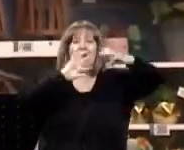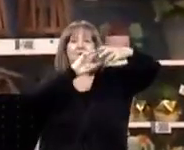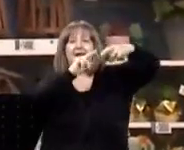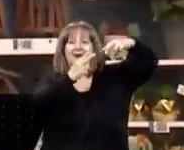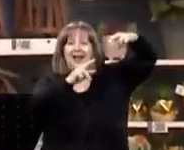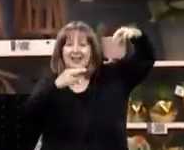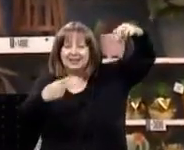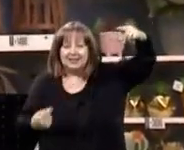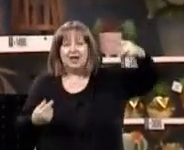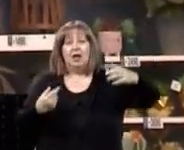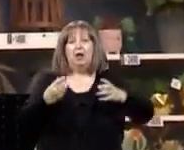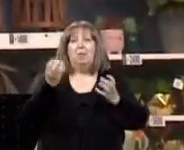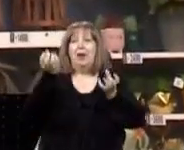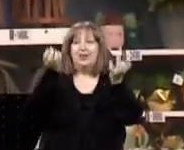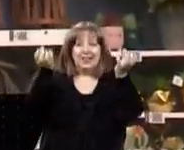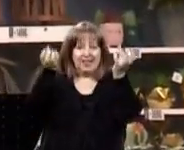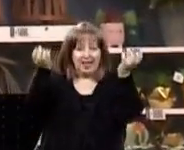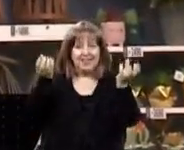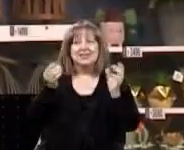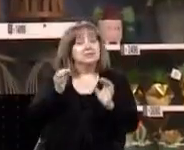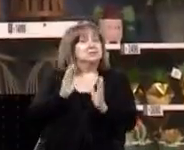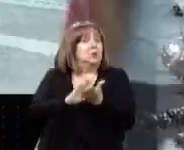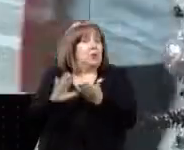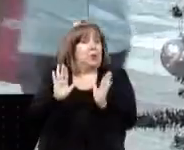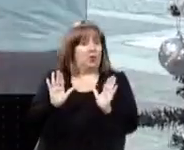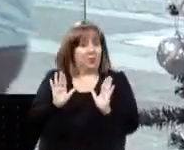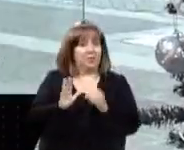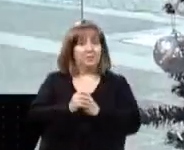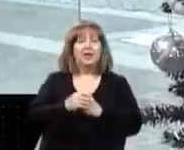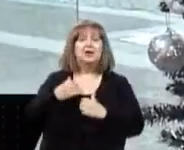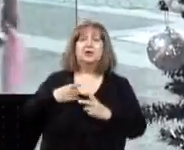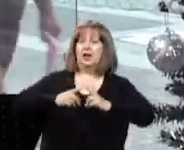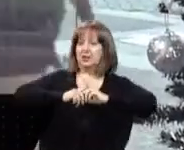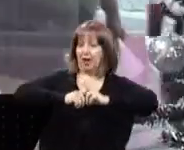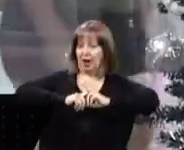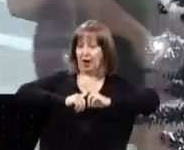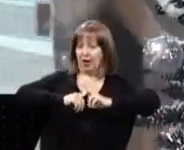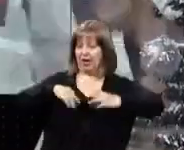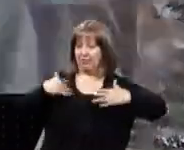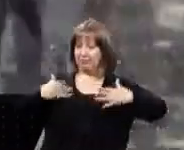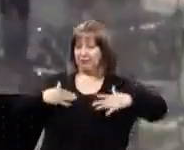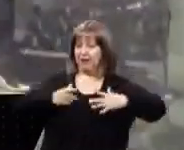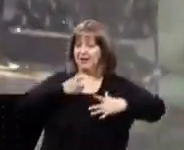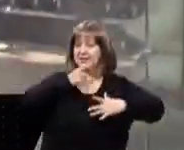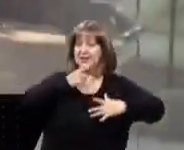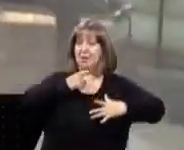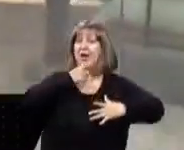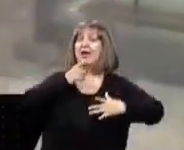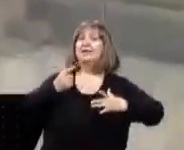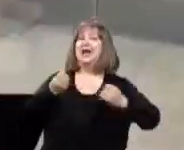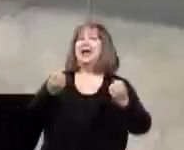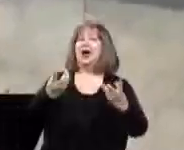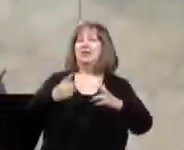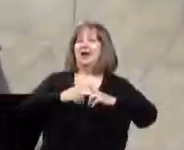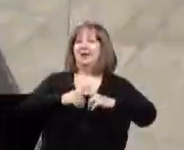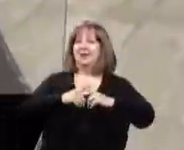pelotita, siempre la persona busca agregar nueva. Ahora la tecnología ha superado y ha modificado también